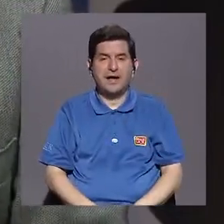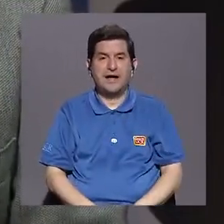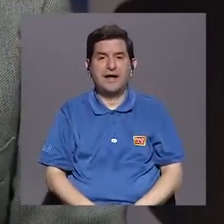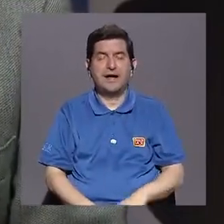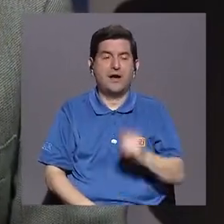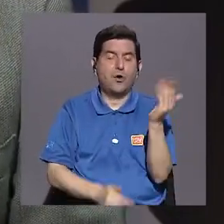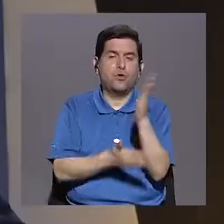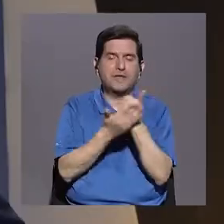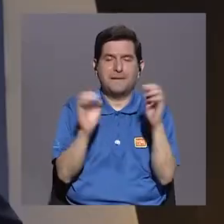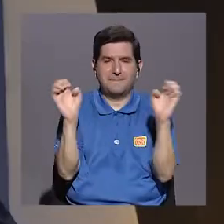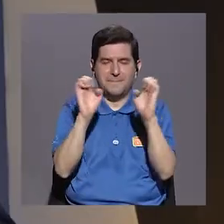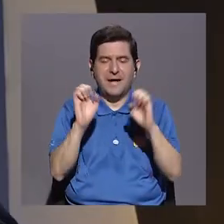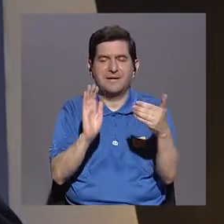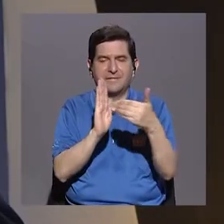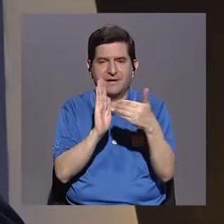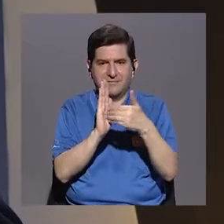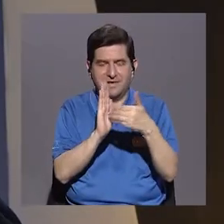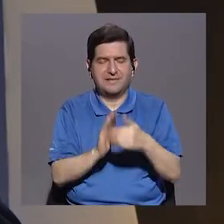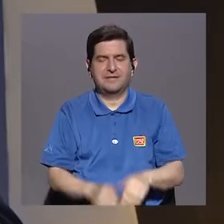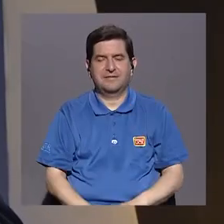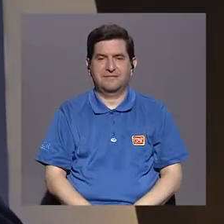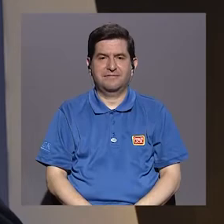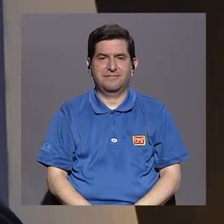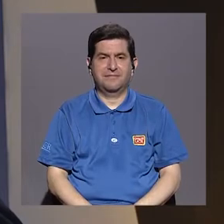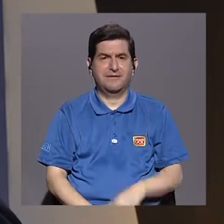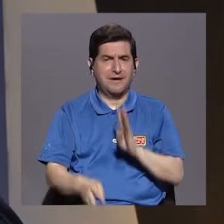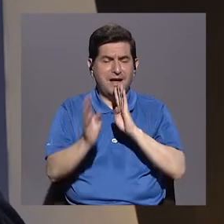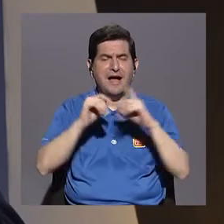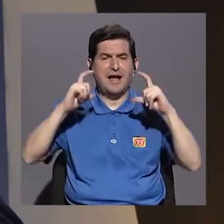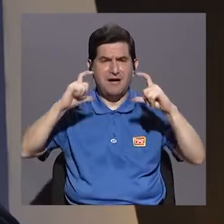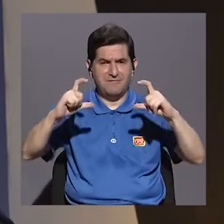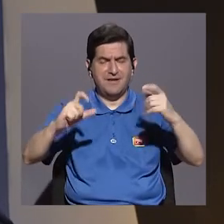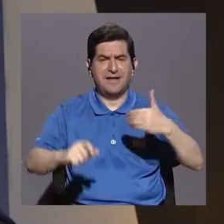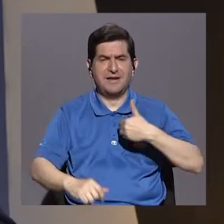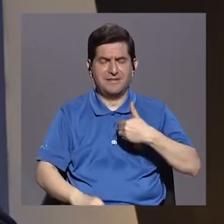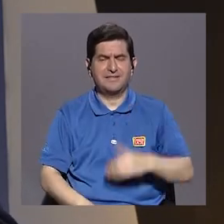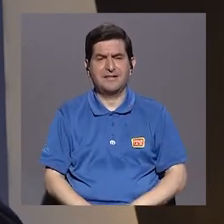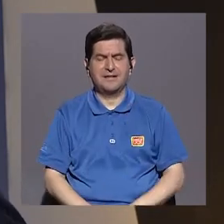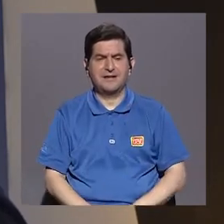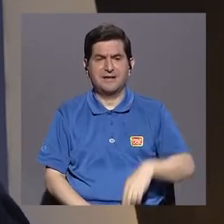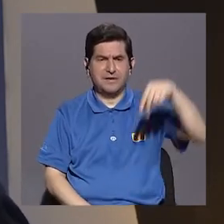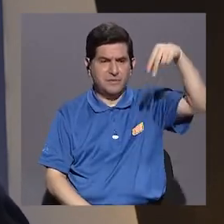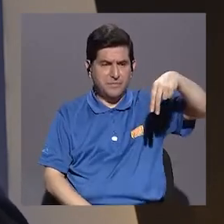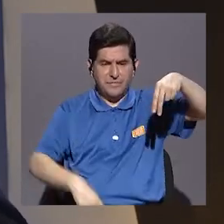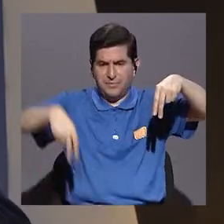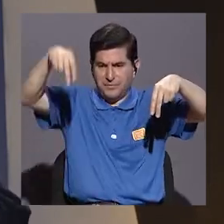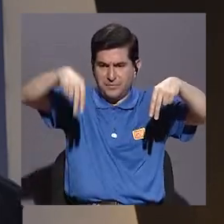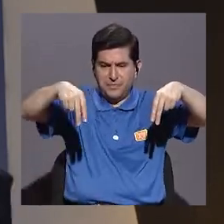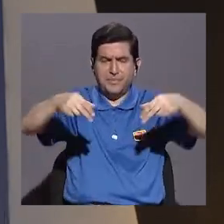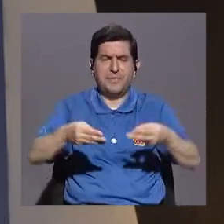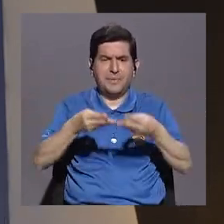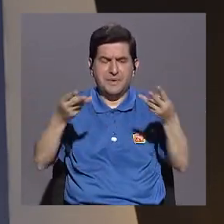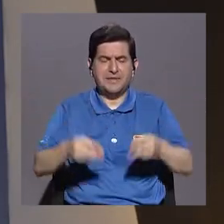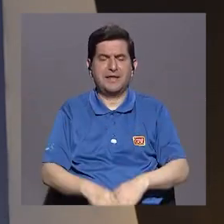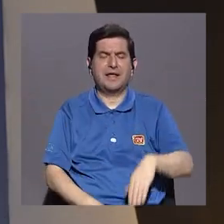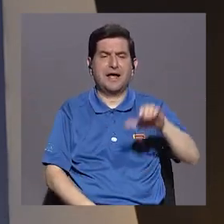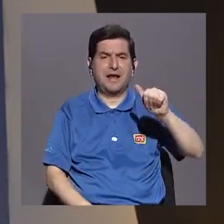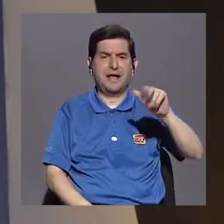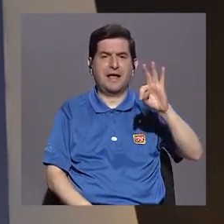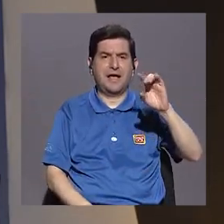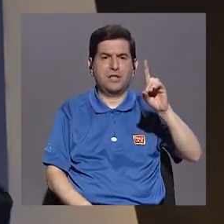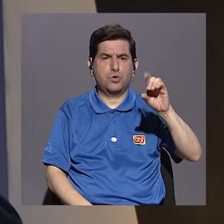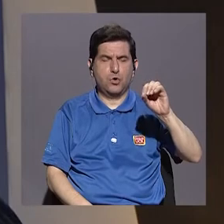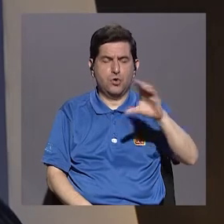partes que hablábamos de la batería hicimos un gato y jugando ajá de qué material es el cráter que va a tener a ese lado